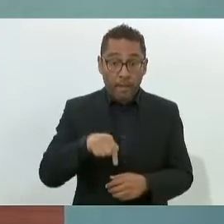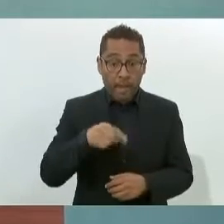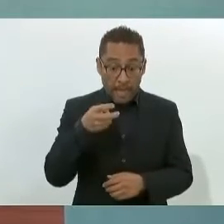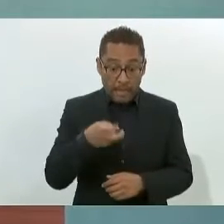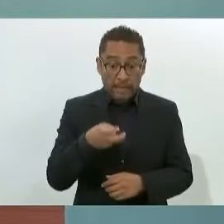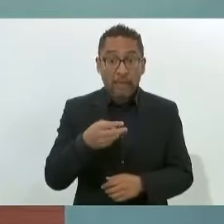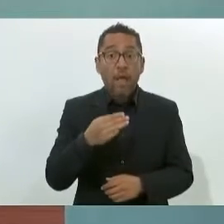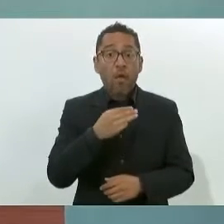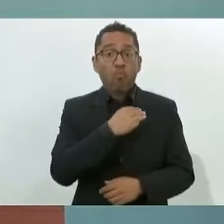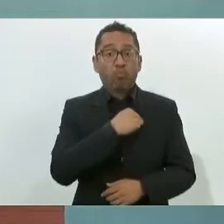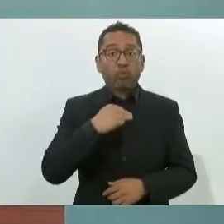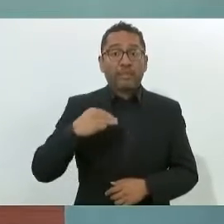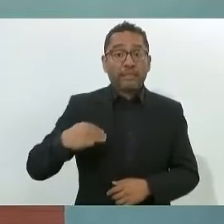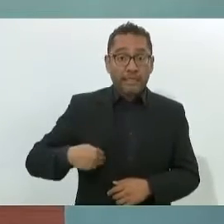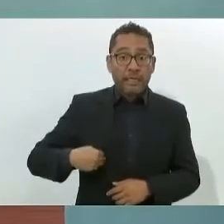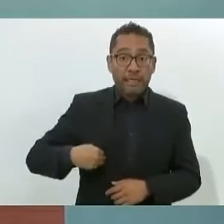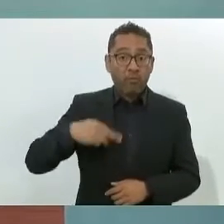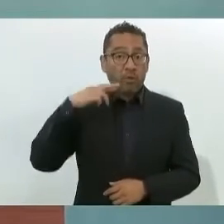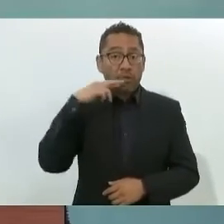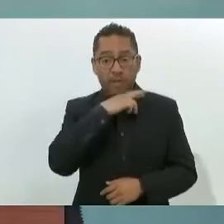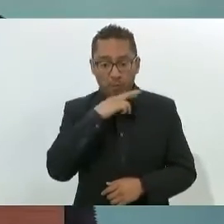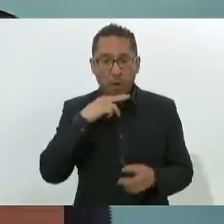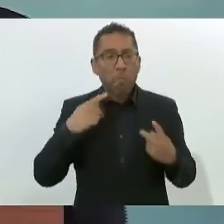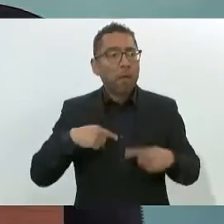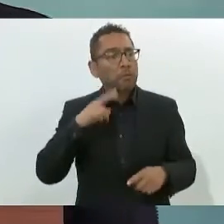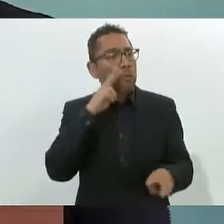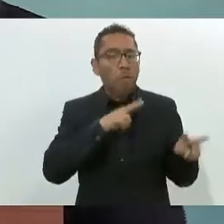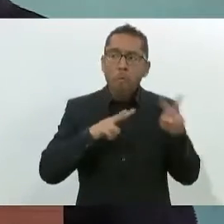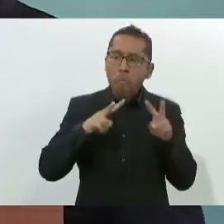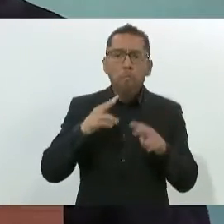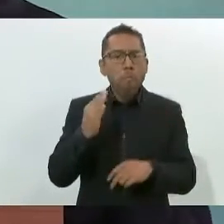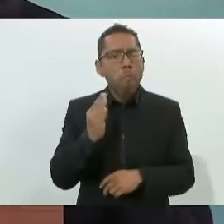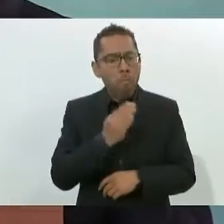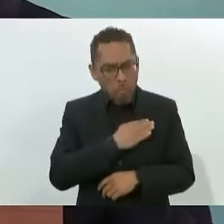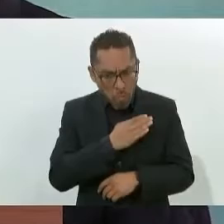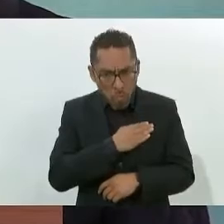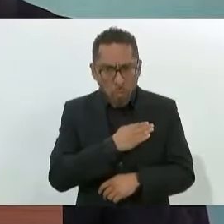municipio de gente buena, trabajadora,